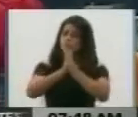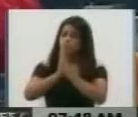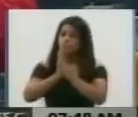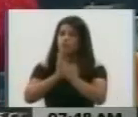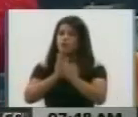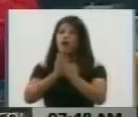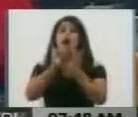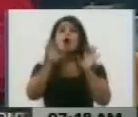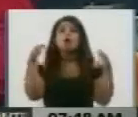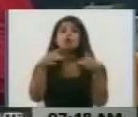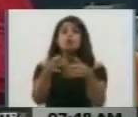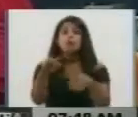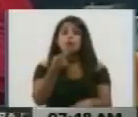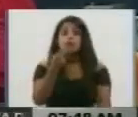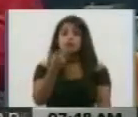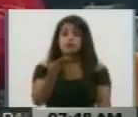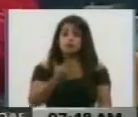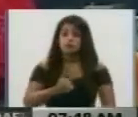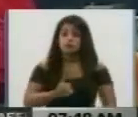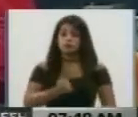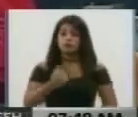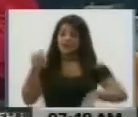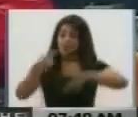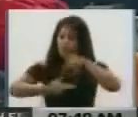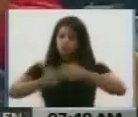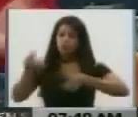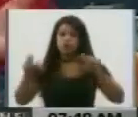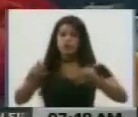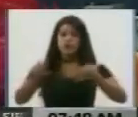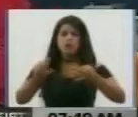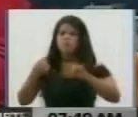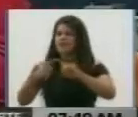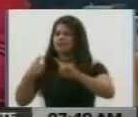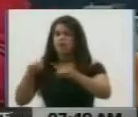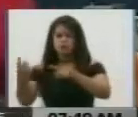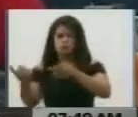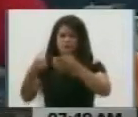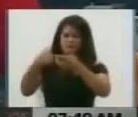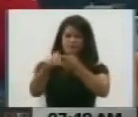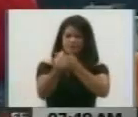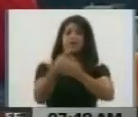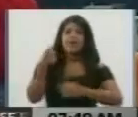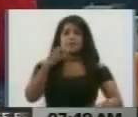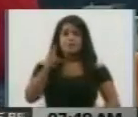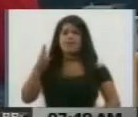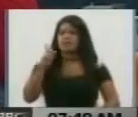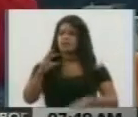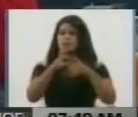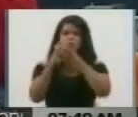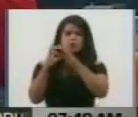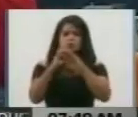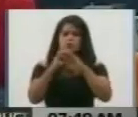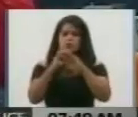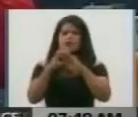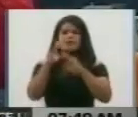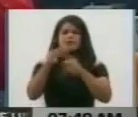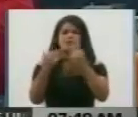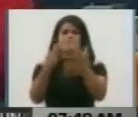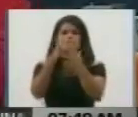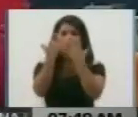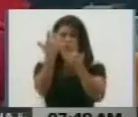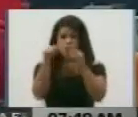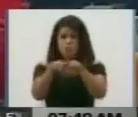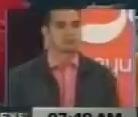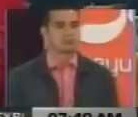los partidos políticos de la revolución y aliados, unión, así como este puño, ¿ves?